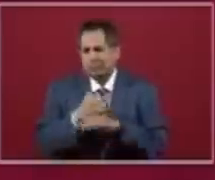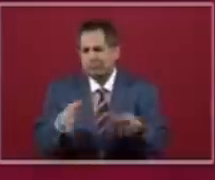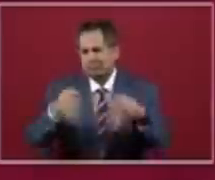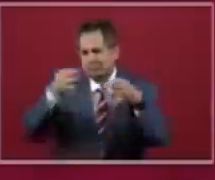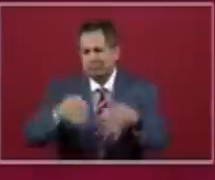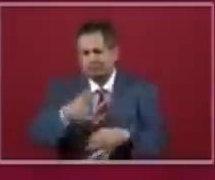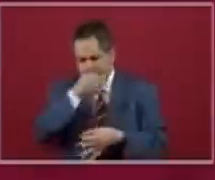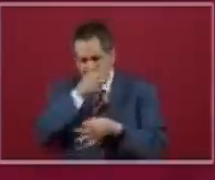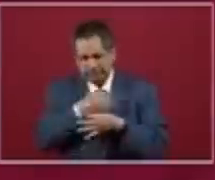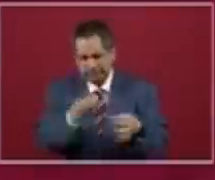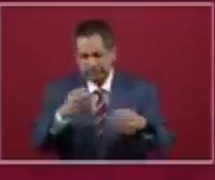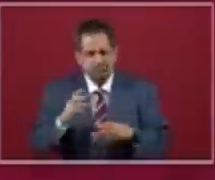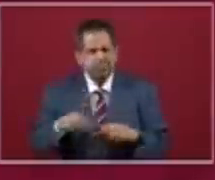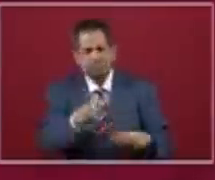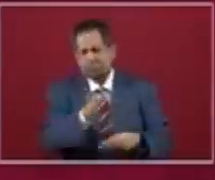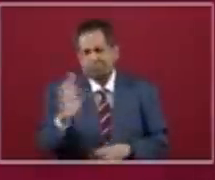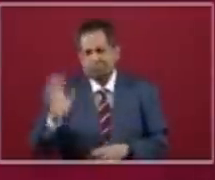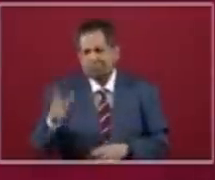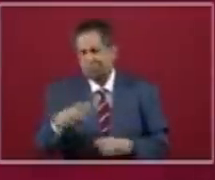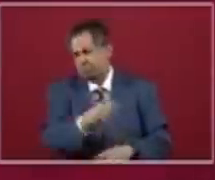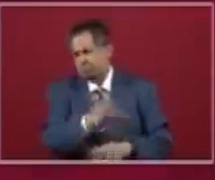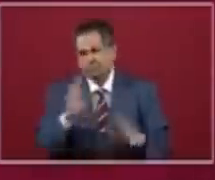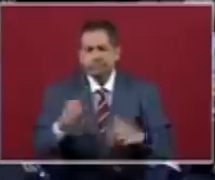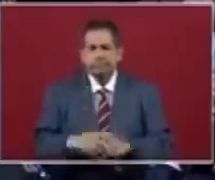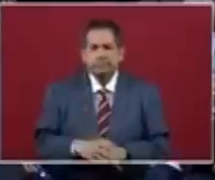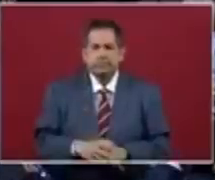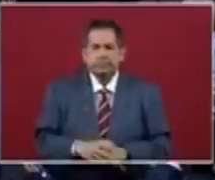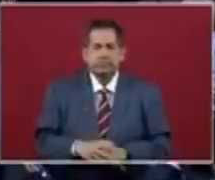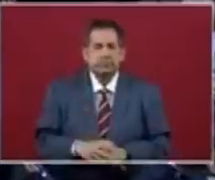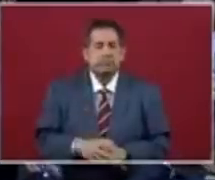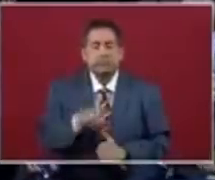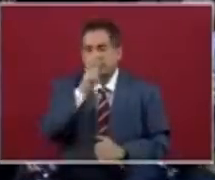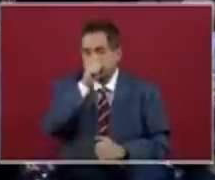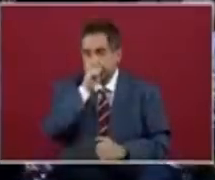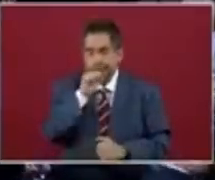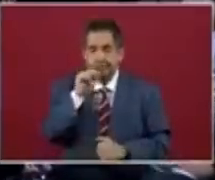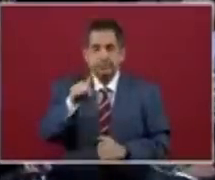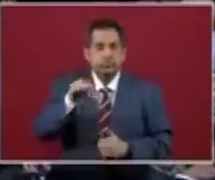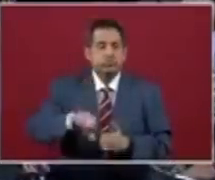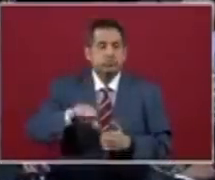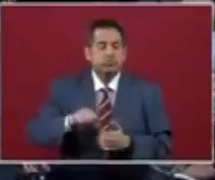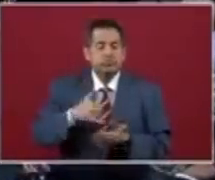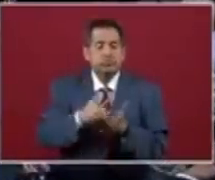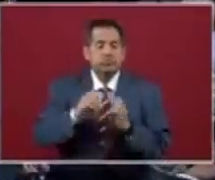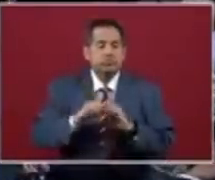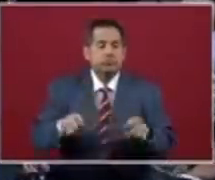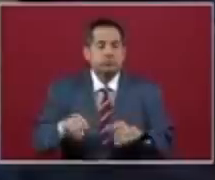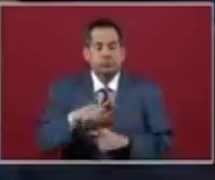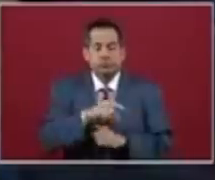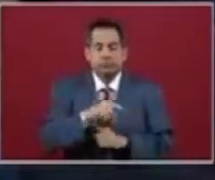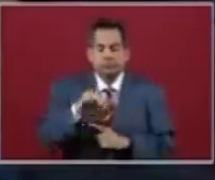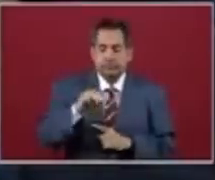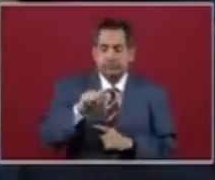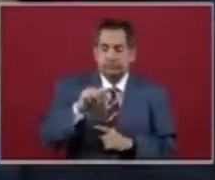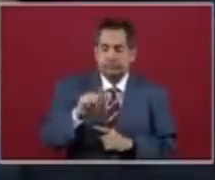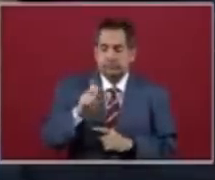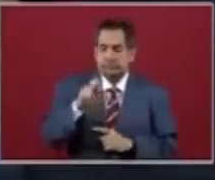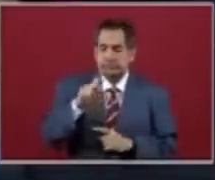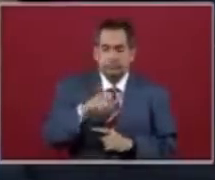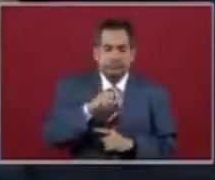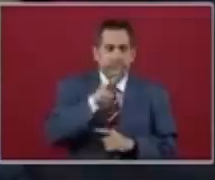oficial, se las entregamos. Y también hoy publica la mamá de Marta Erika Alonso una carta muy